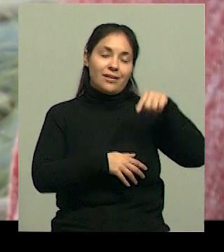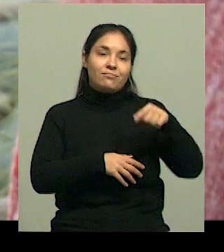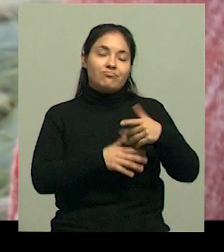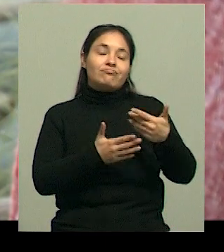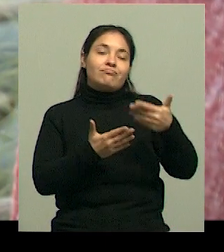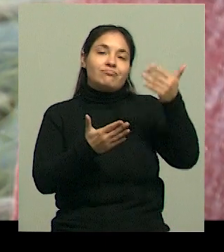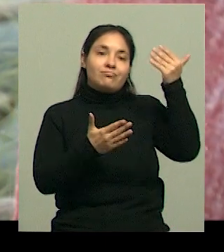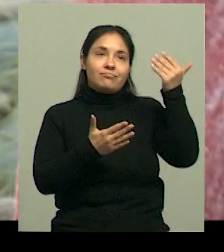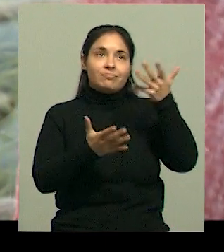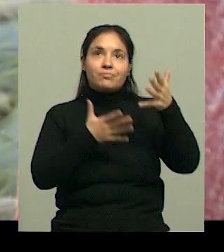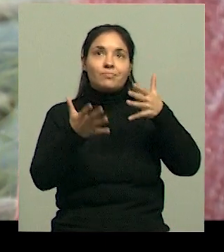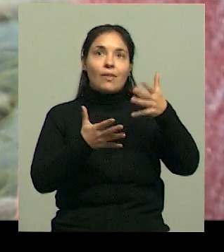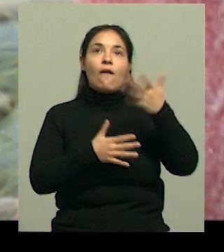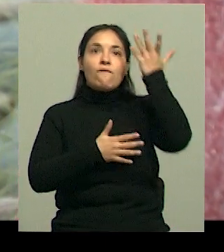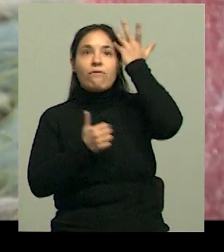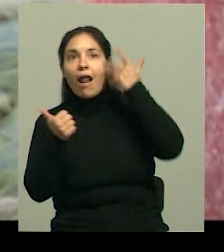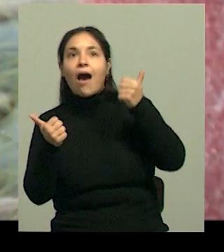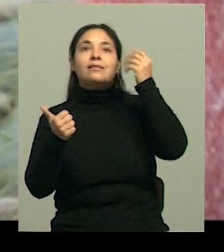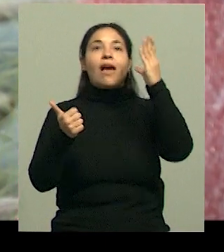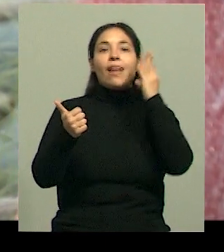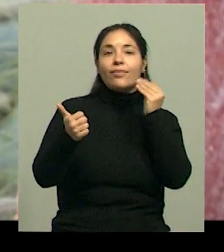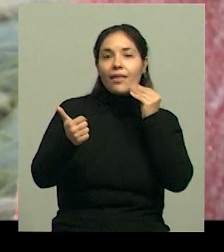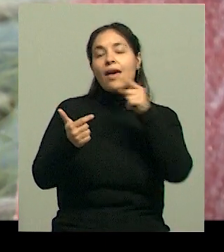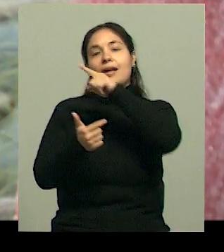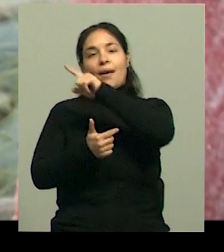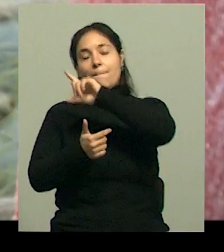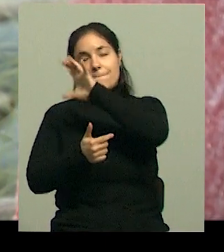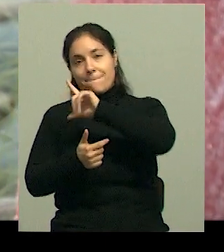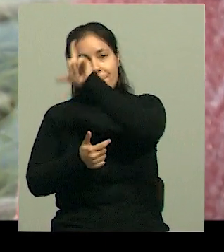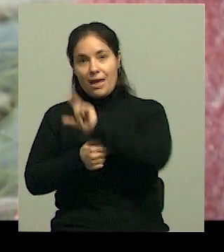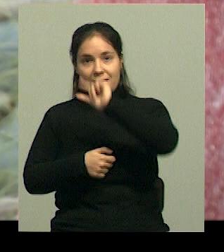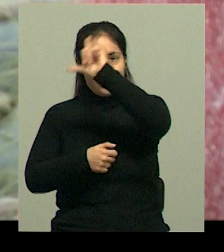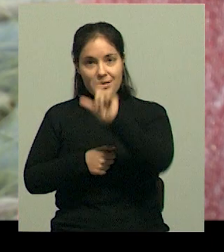mucho desde en Francia, en Inglaterra especialmente,